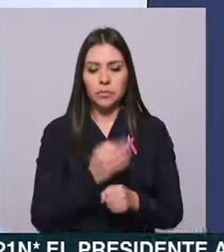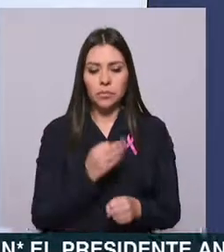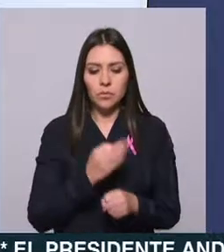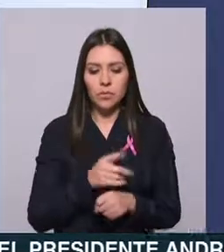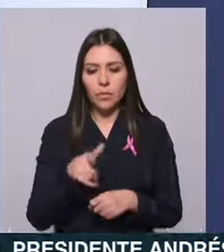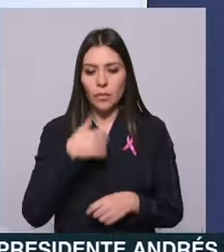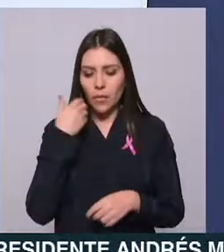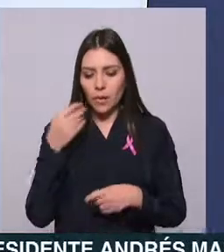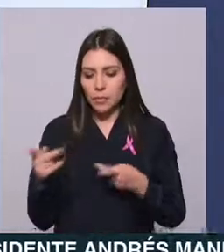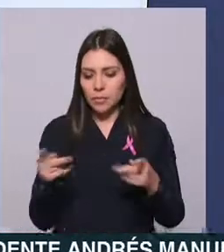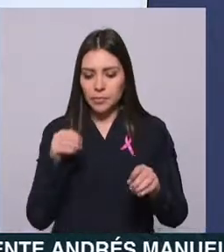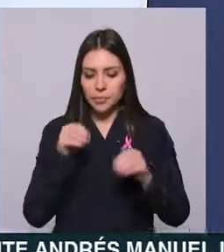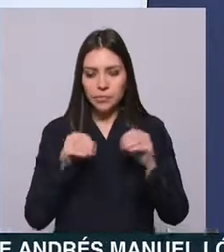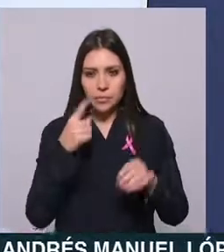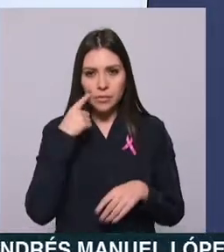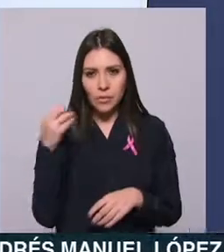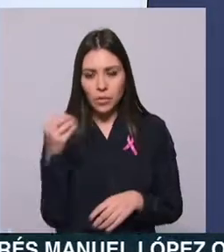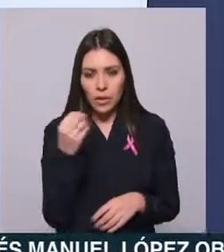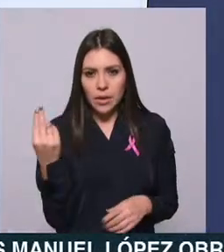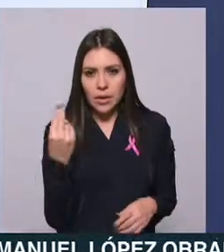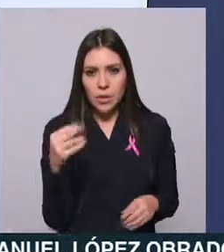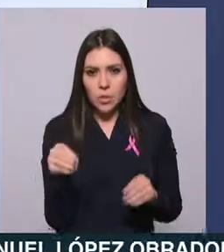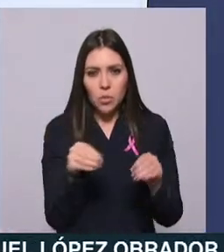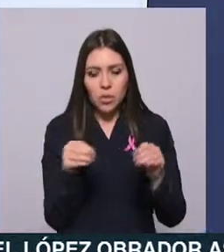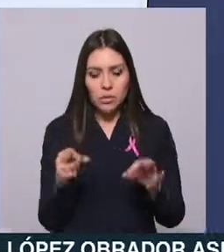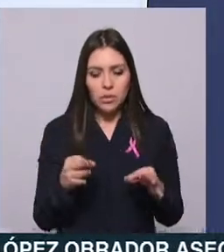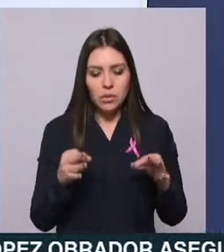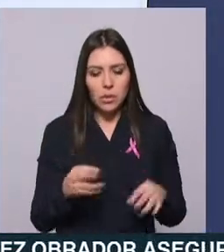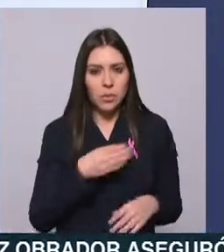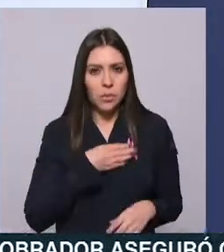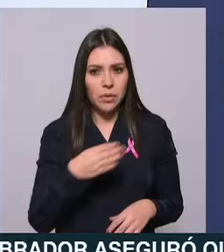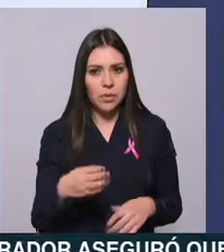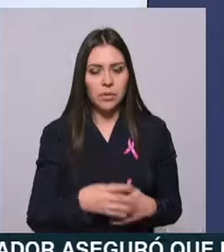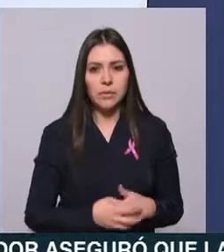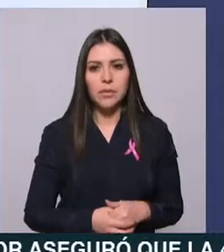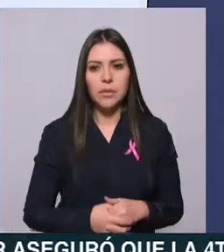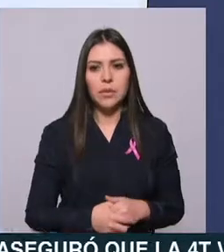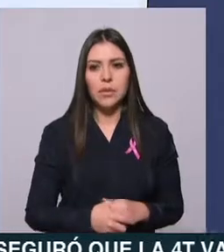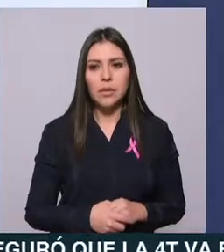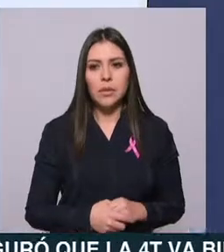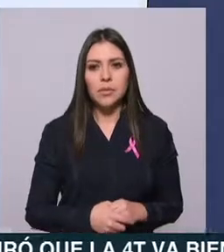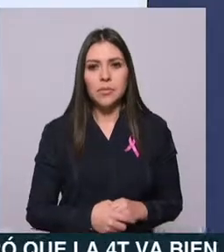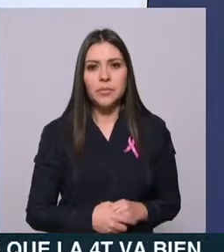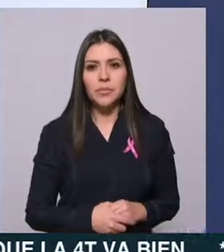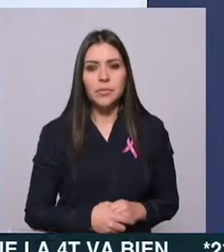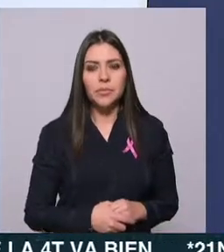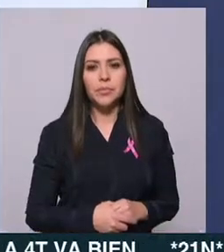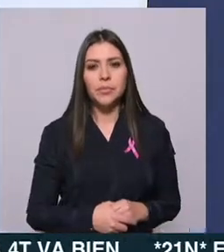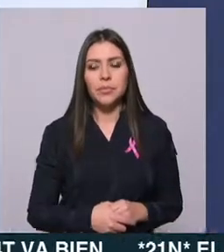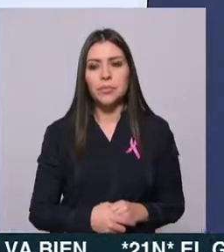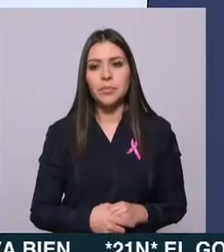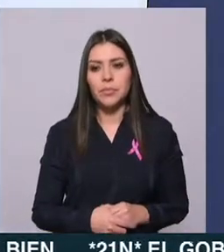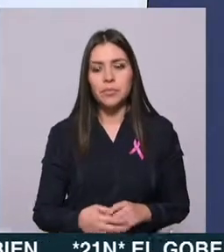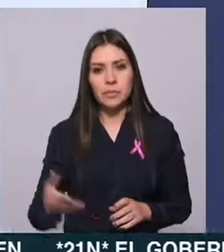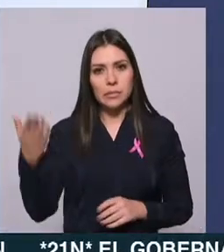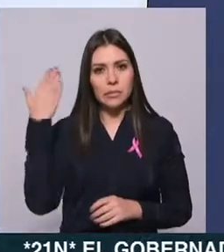que haya una movilidad adecuada. Hace poco vi al secretario de